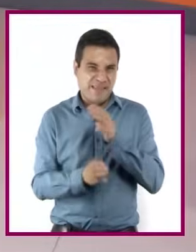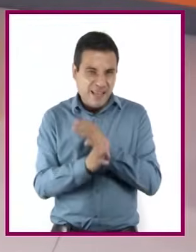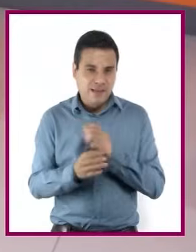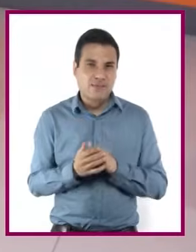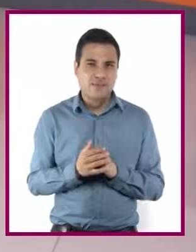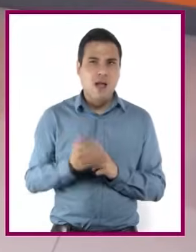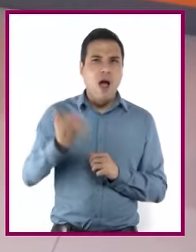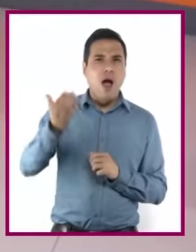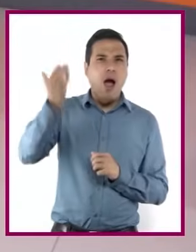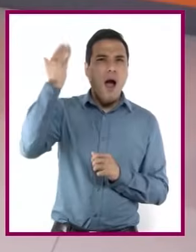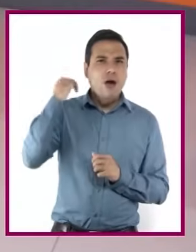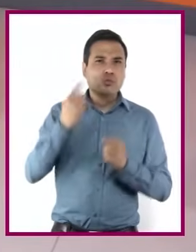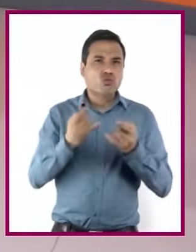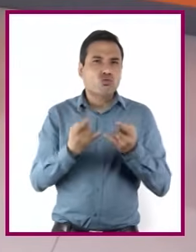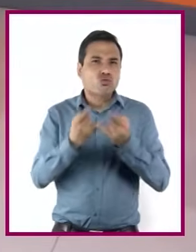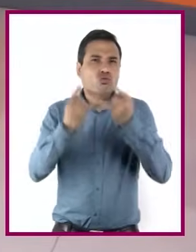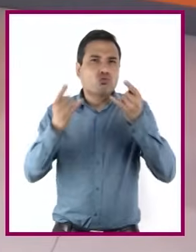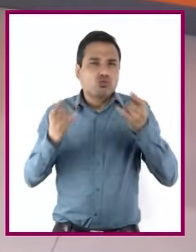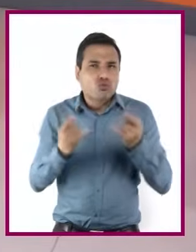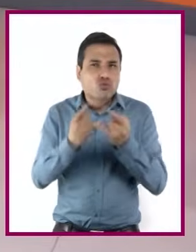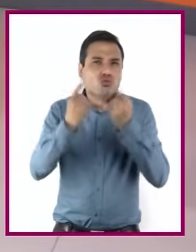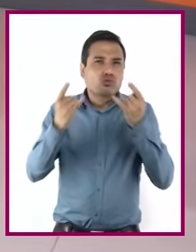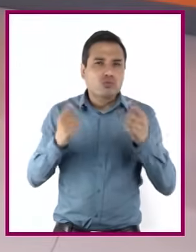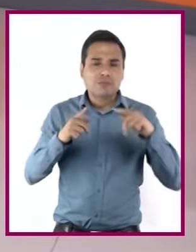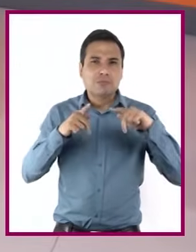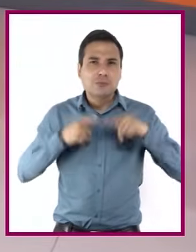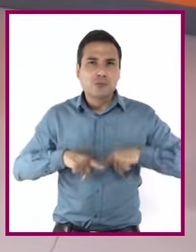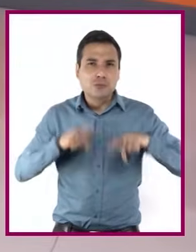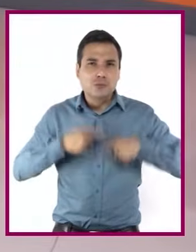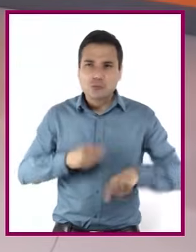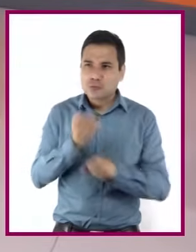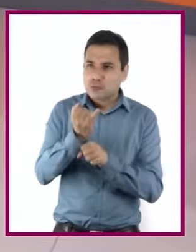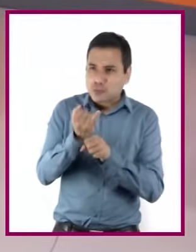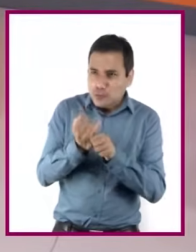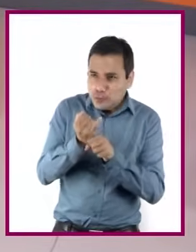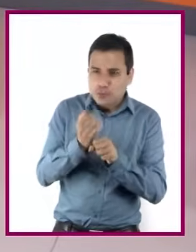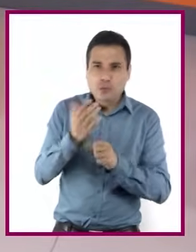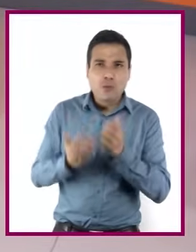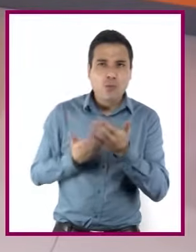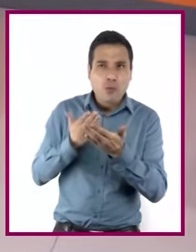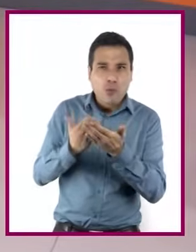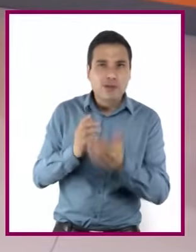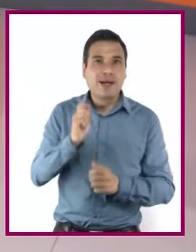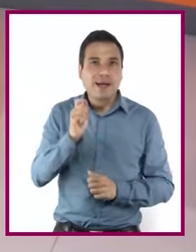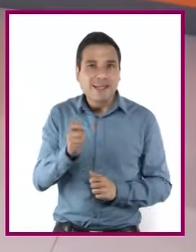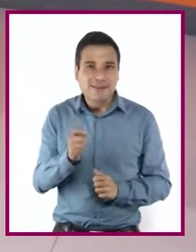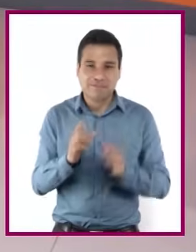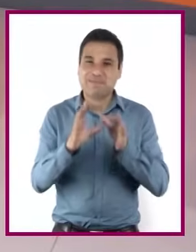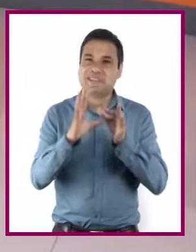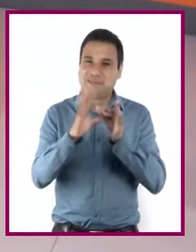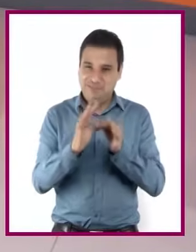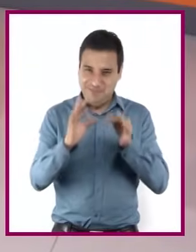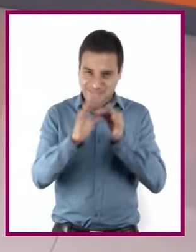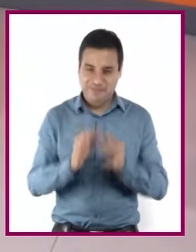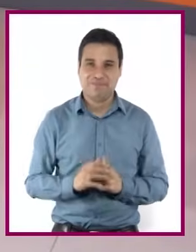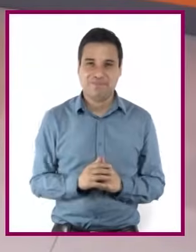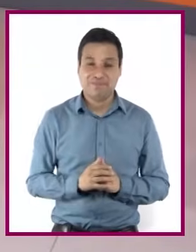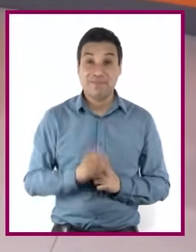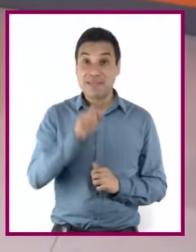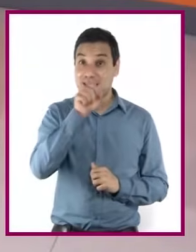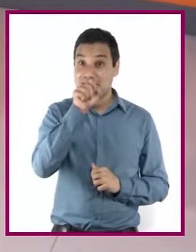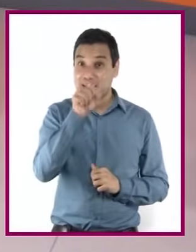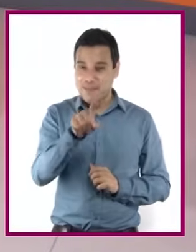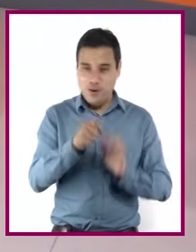la estructura de la materia y las teorías que se han propuesto al respecto. Enfatizaremos en el modelo